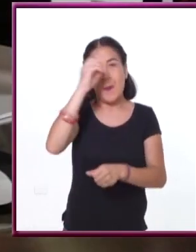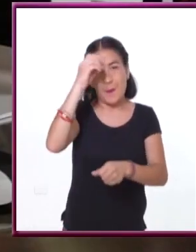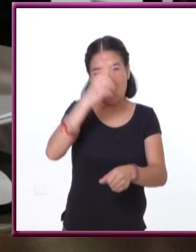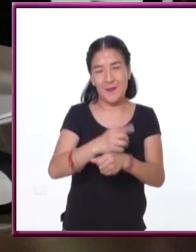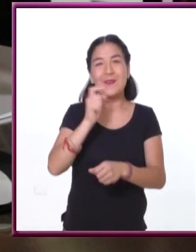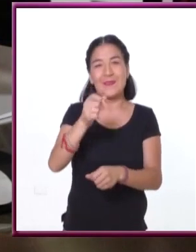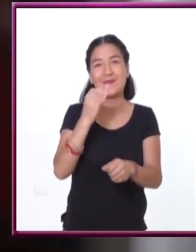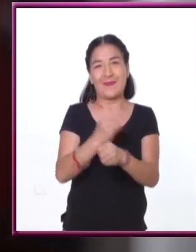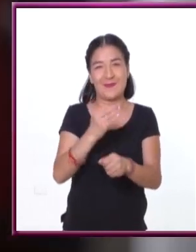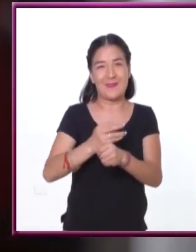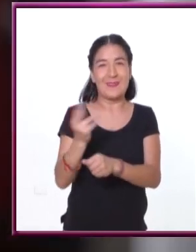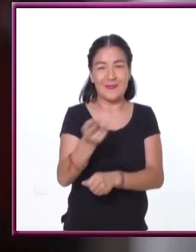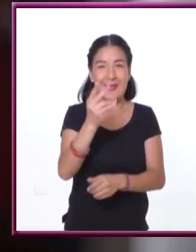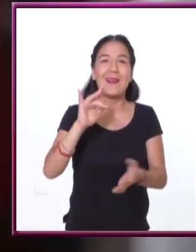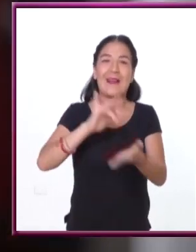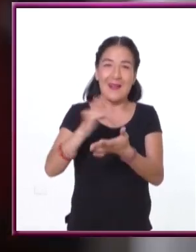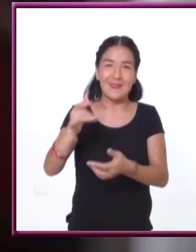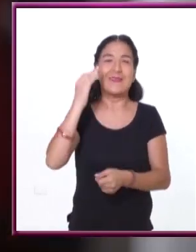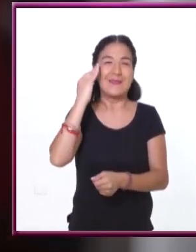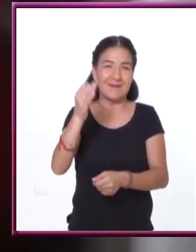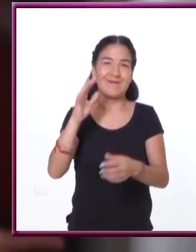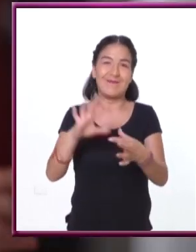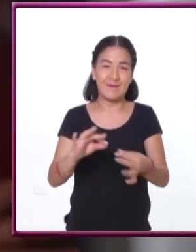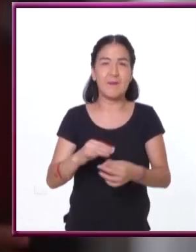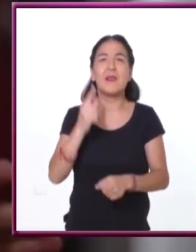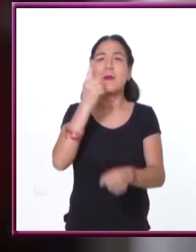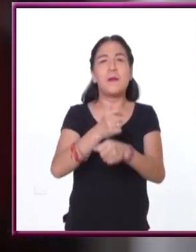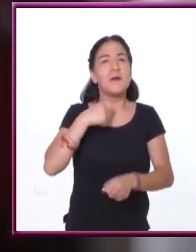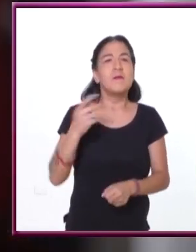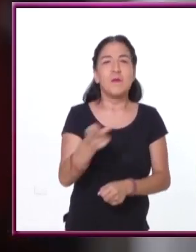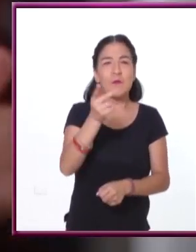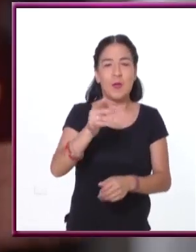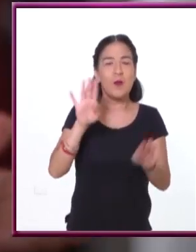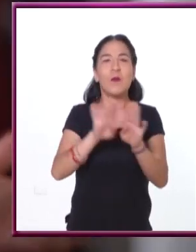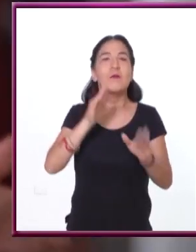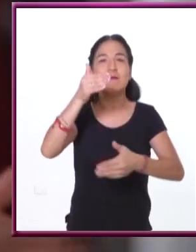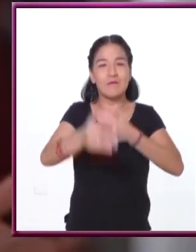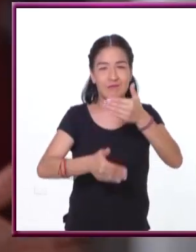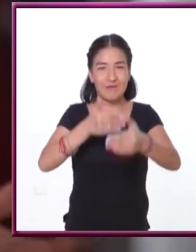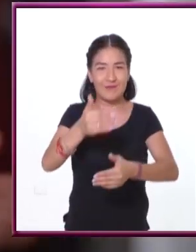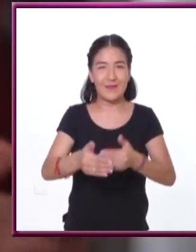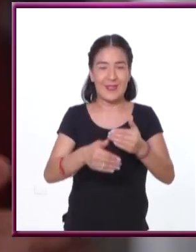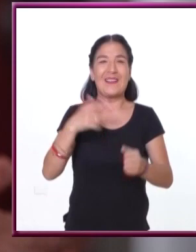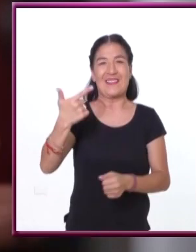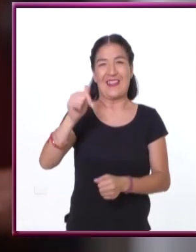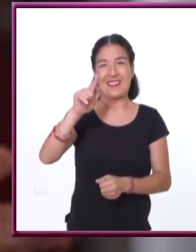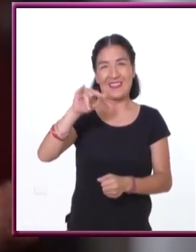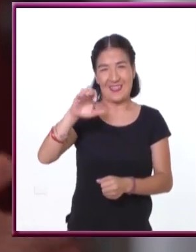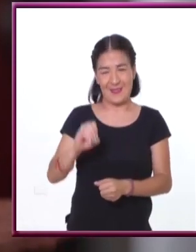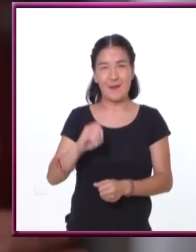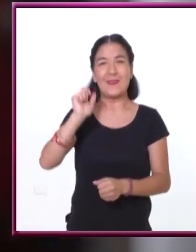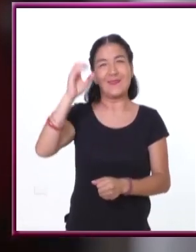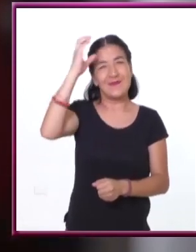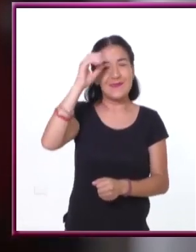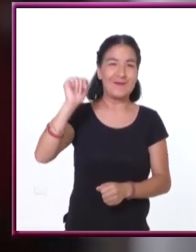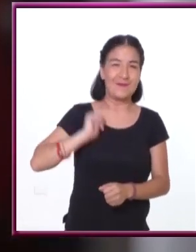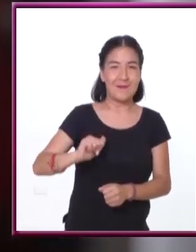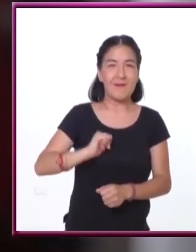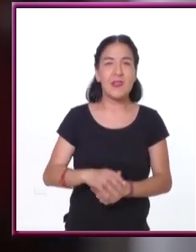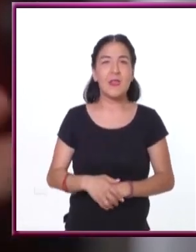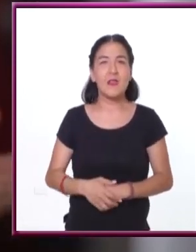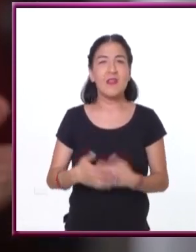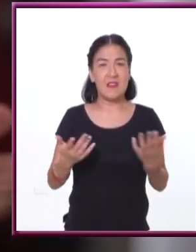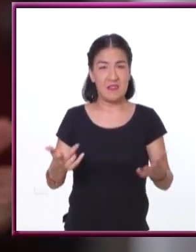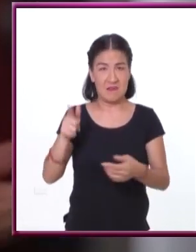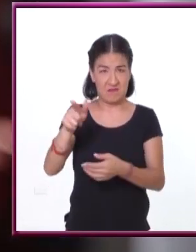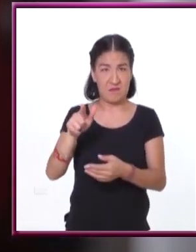oportunidad de estar con ustedes. Gracias a usted por el tiempo. Mi primera pregunta es, el proceso por el que pasó Galileo Galilei,